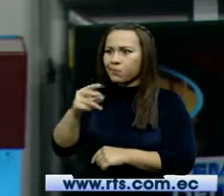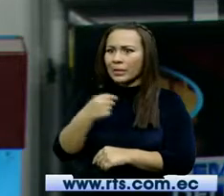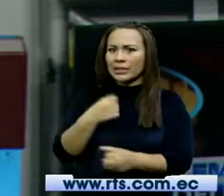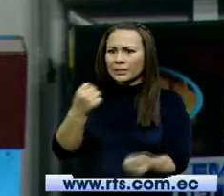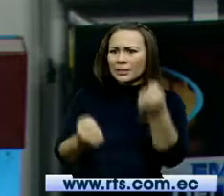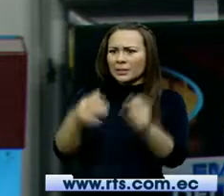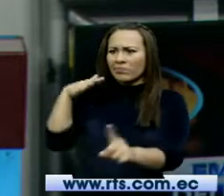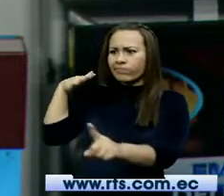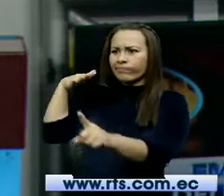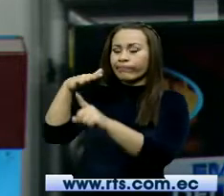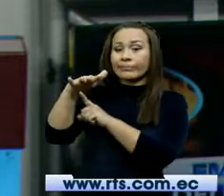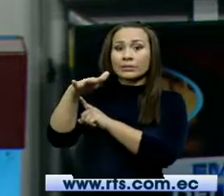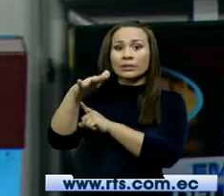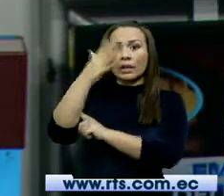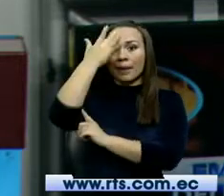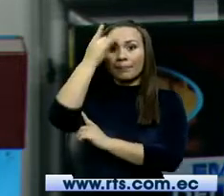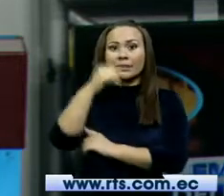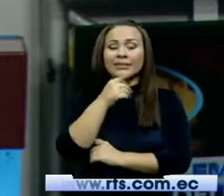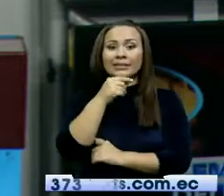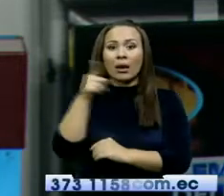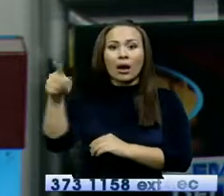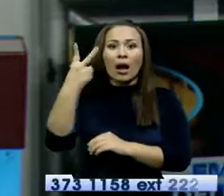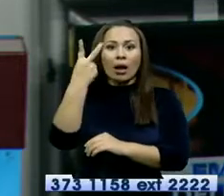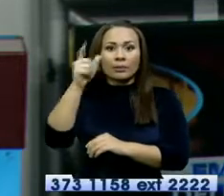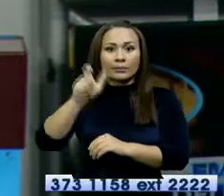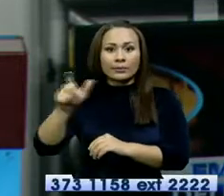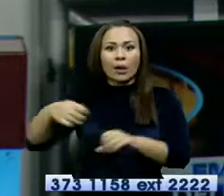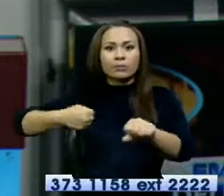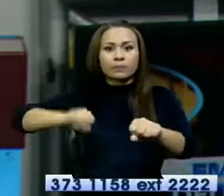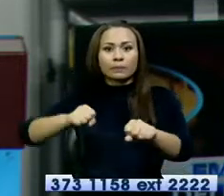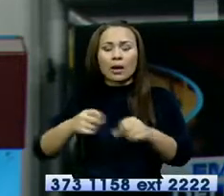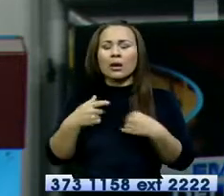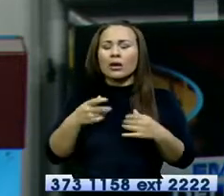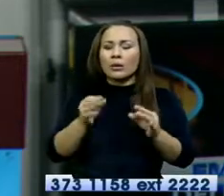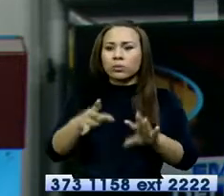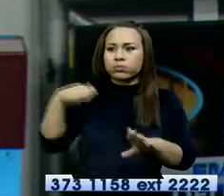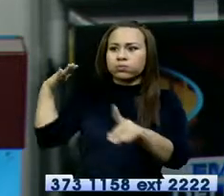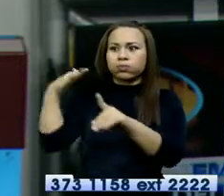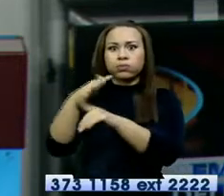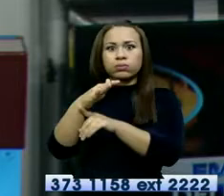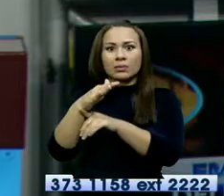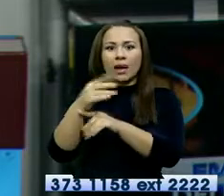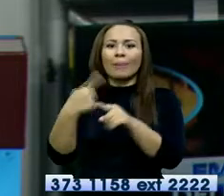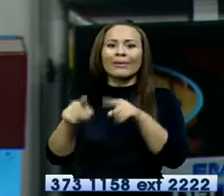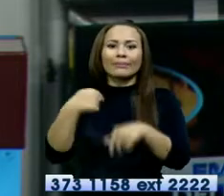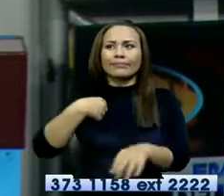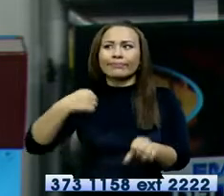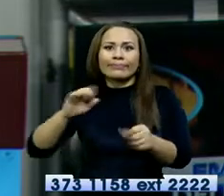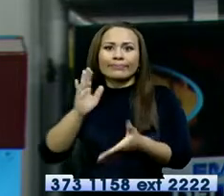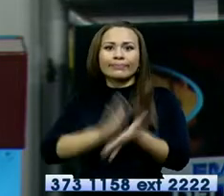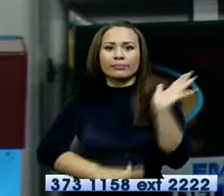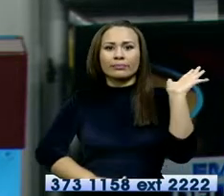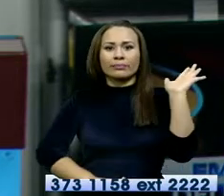supuestos antisociales que iban a bordo de una moto. A pesar del impacto, los ampones huyeron.